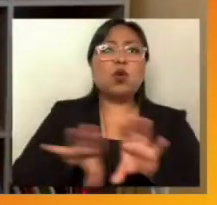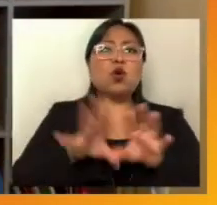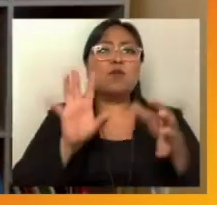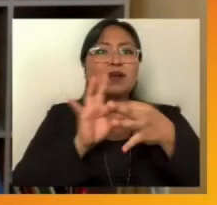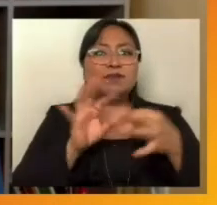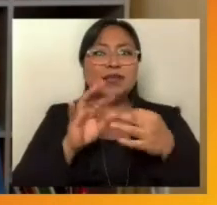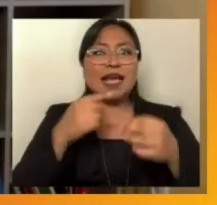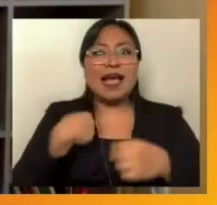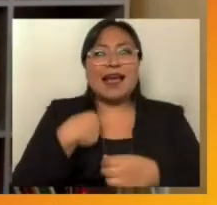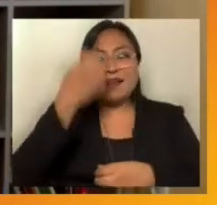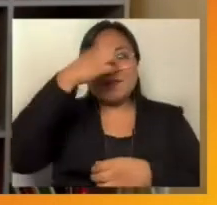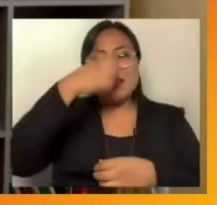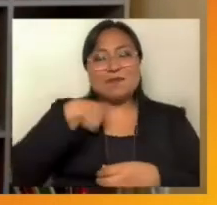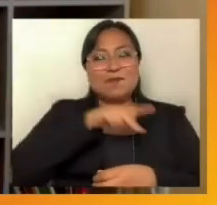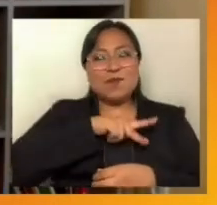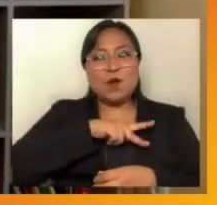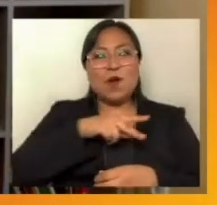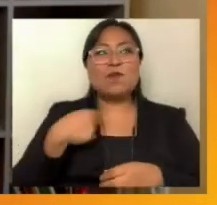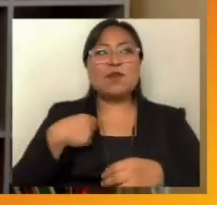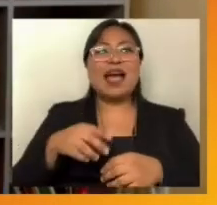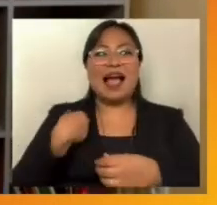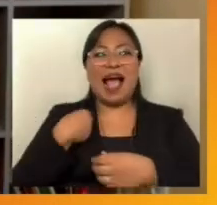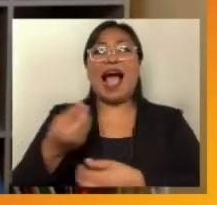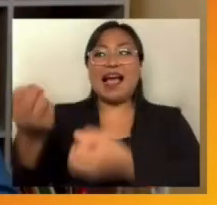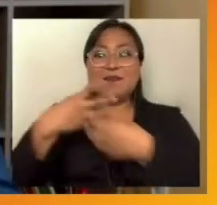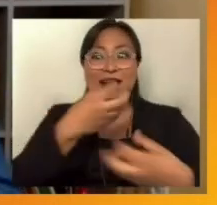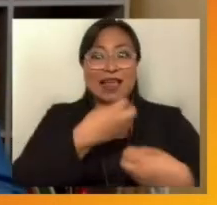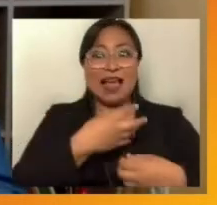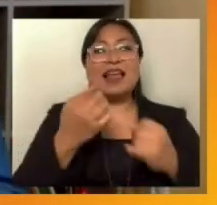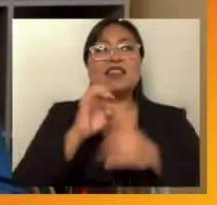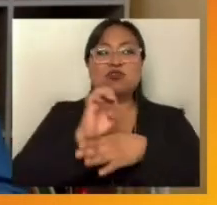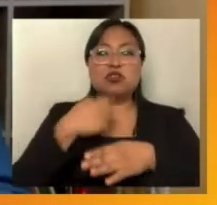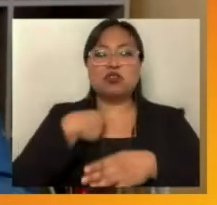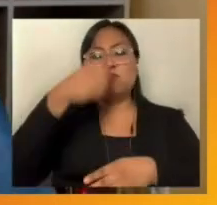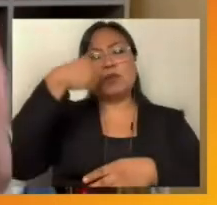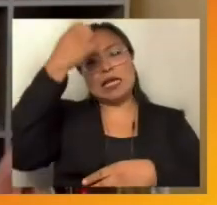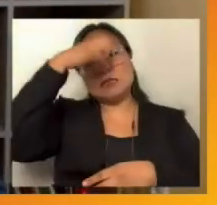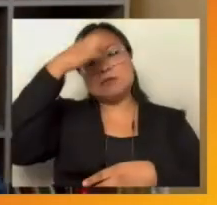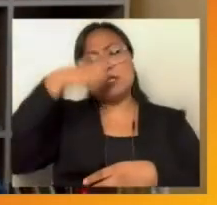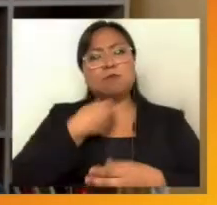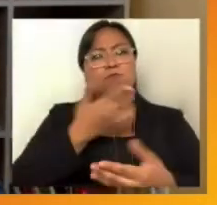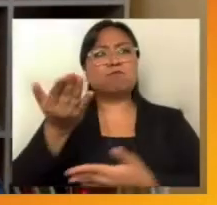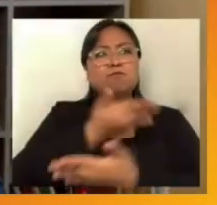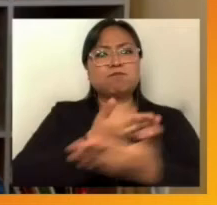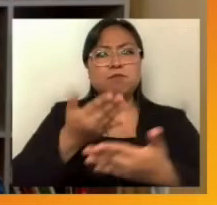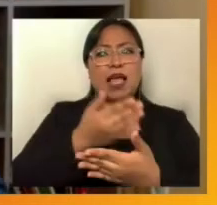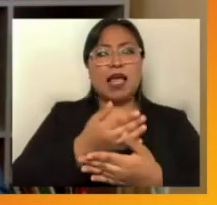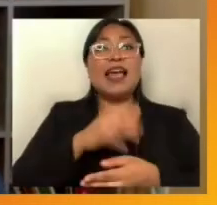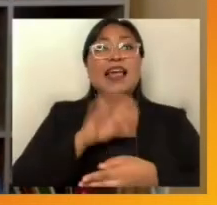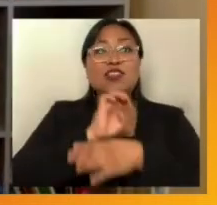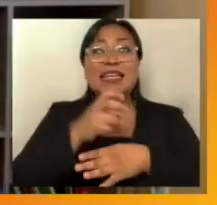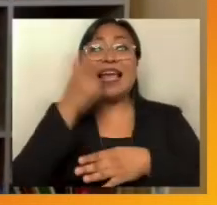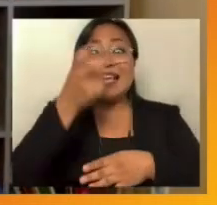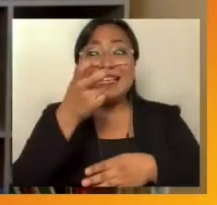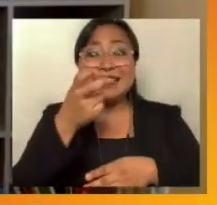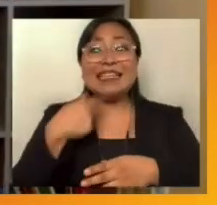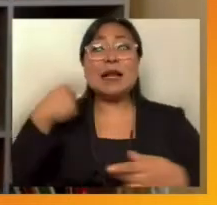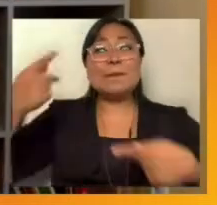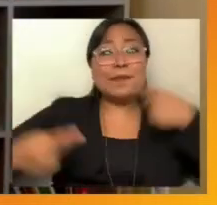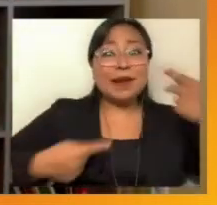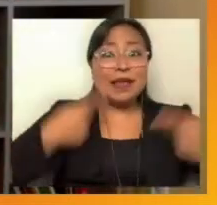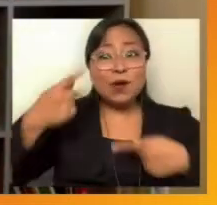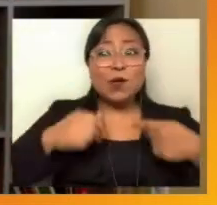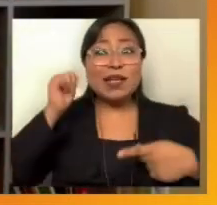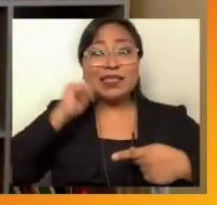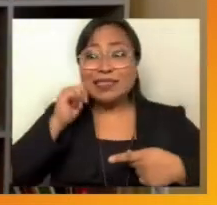que estás creando contenido siempre. Son las preguntas que respondes. Tienes que ponerlo con